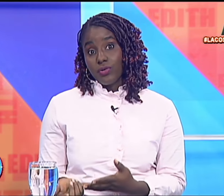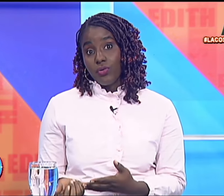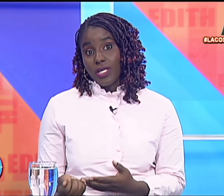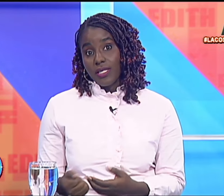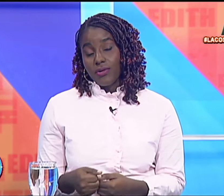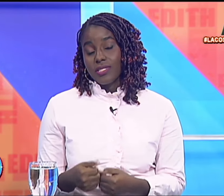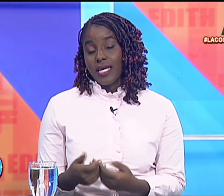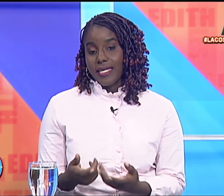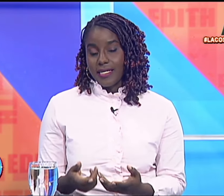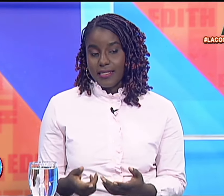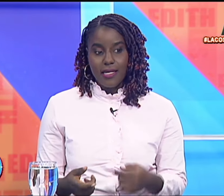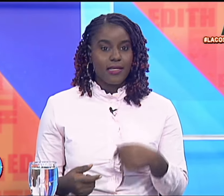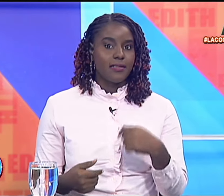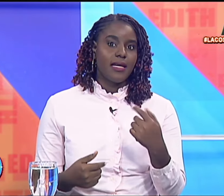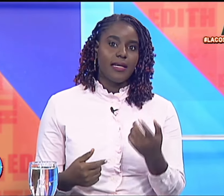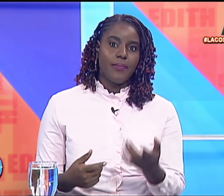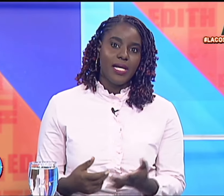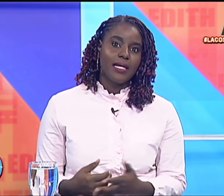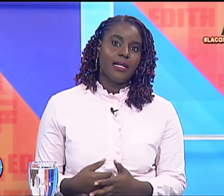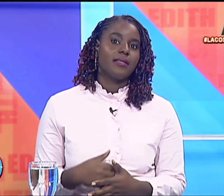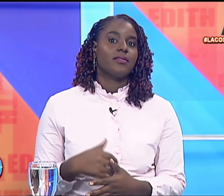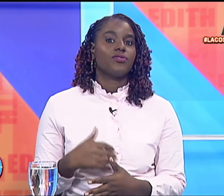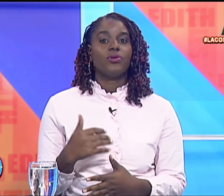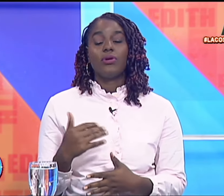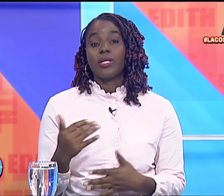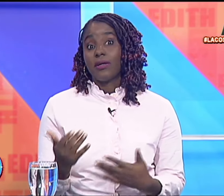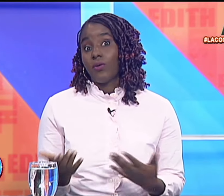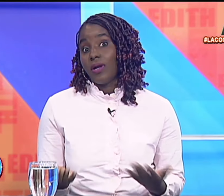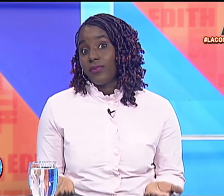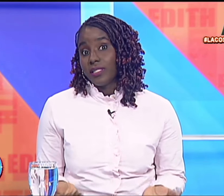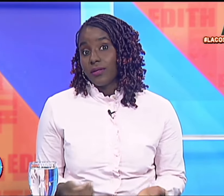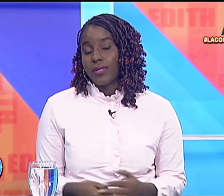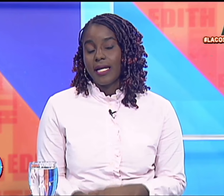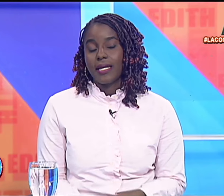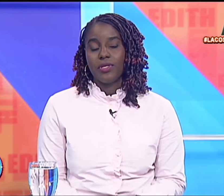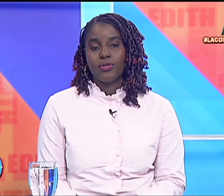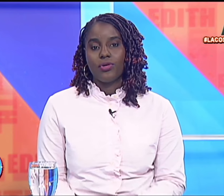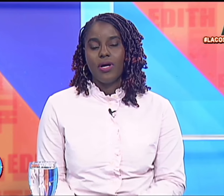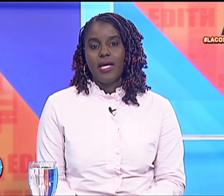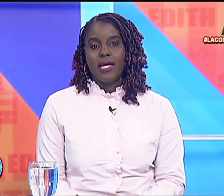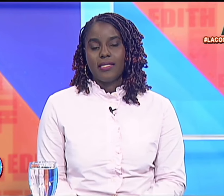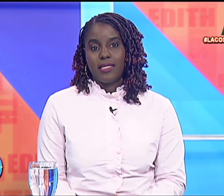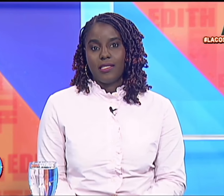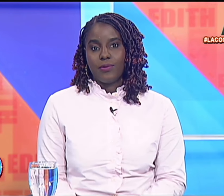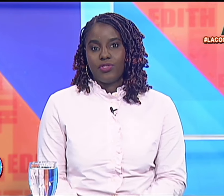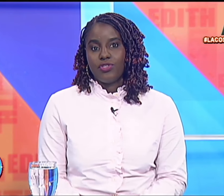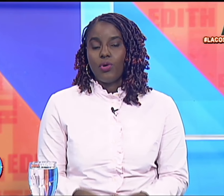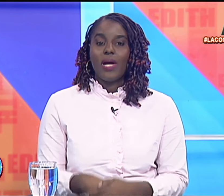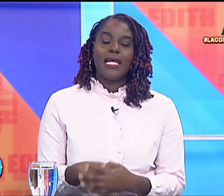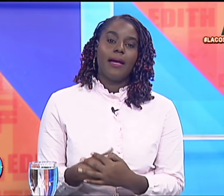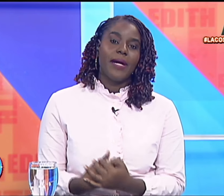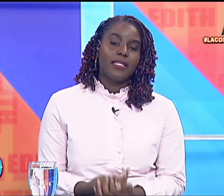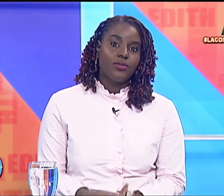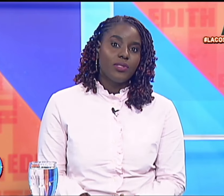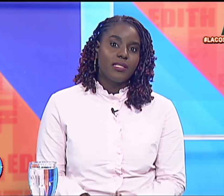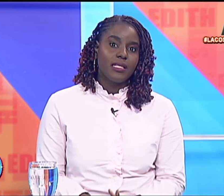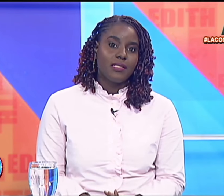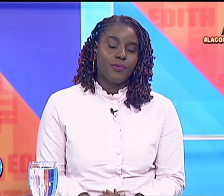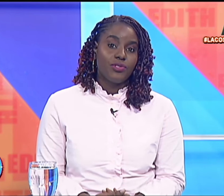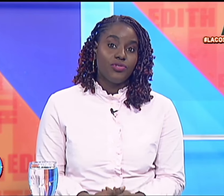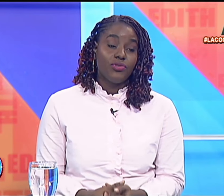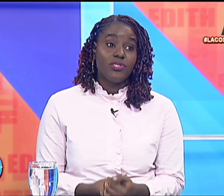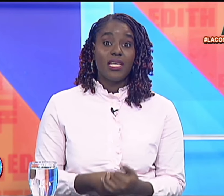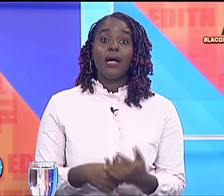términos jurídicos que hay que hacer, que si hay que apelar la decisión, cuál fue el tribunal que emitió esa disposición, cuál es la magnitud de